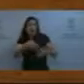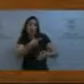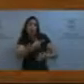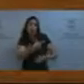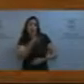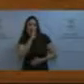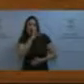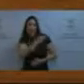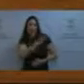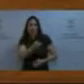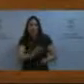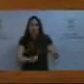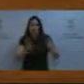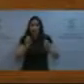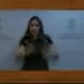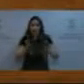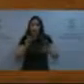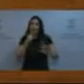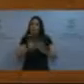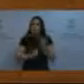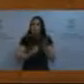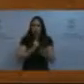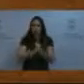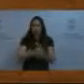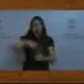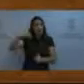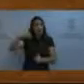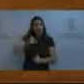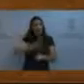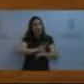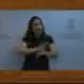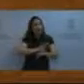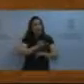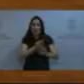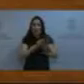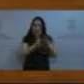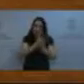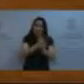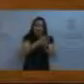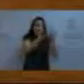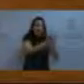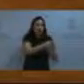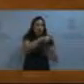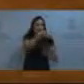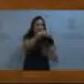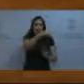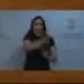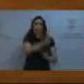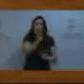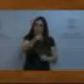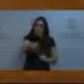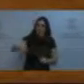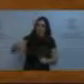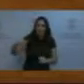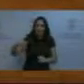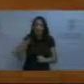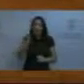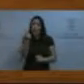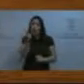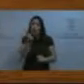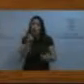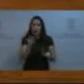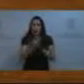primera. Pero, insisto, el presidente y la consejera tienen que dar una explicación. No solo usted, el presidente también. ¿De dónde está el dinero ingresado o